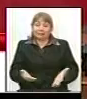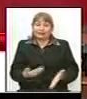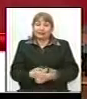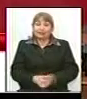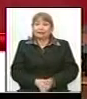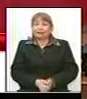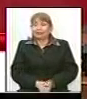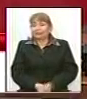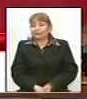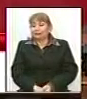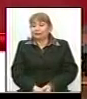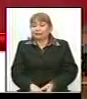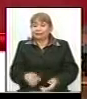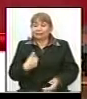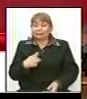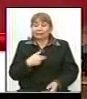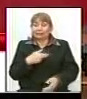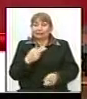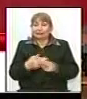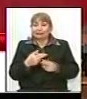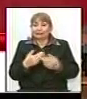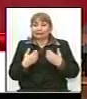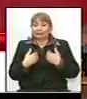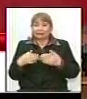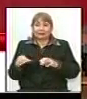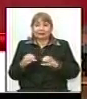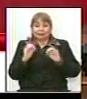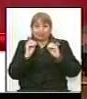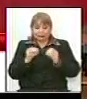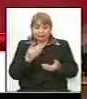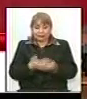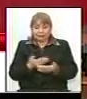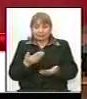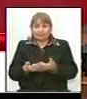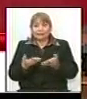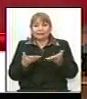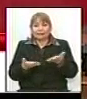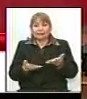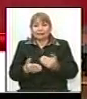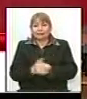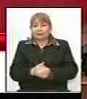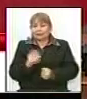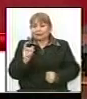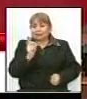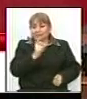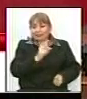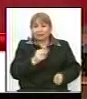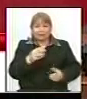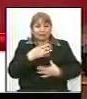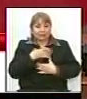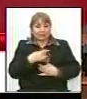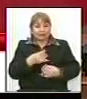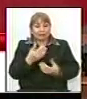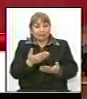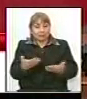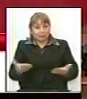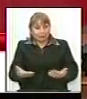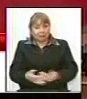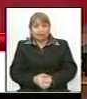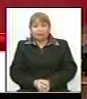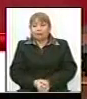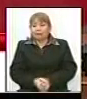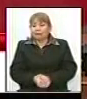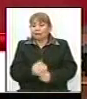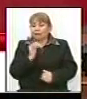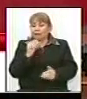puede ver. Entonces lo que tenemos que hacer es sustentar, y por eso le he traído a ustedes, que son los interesados,